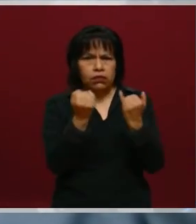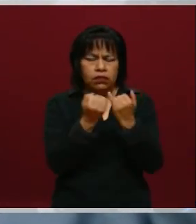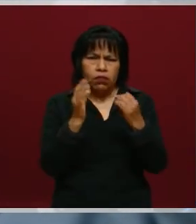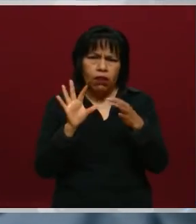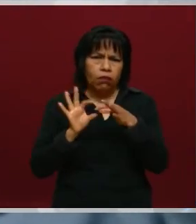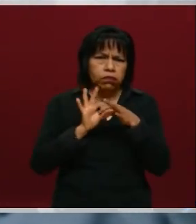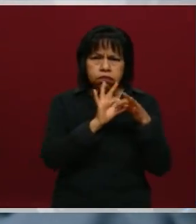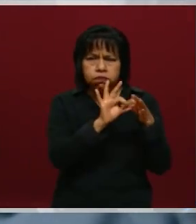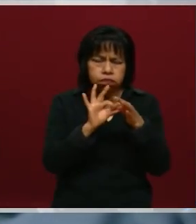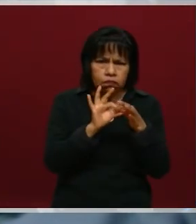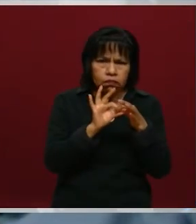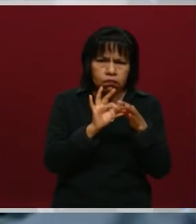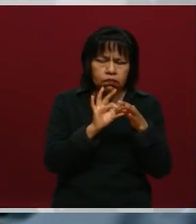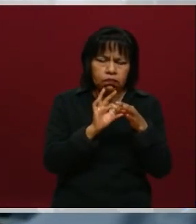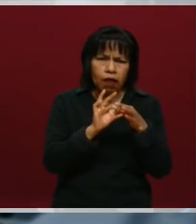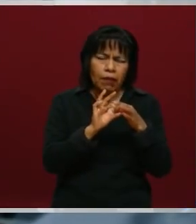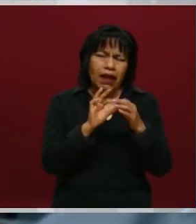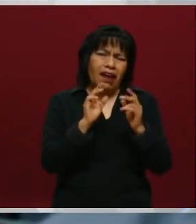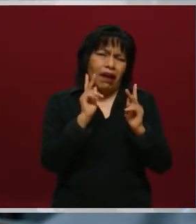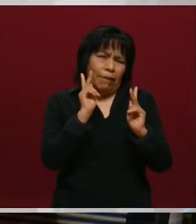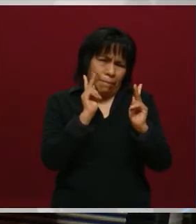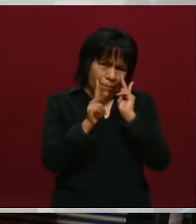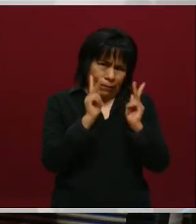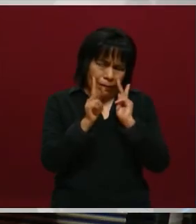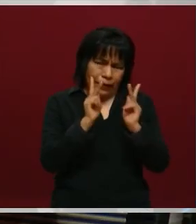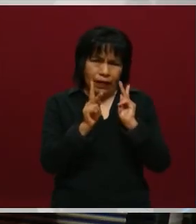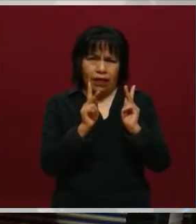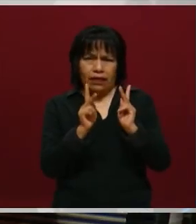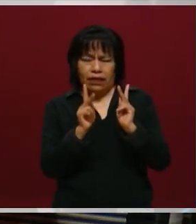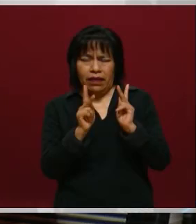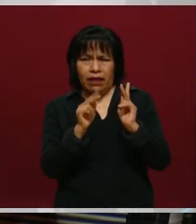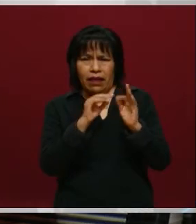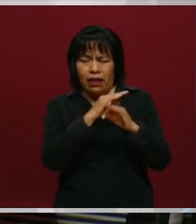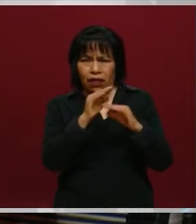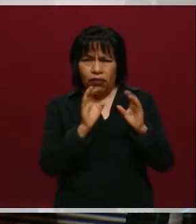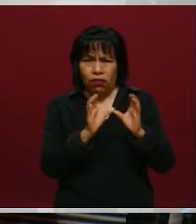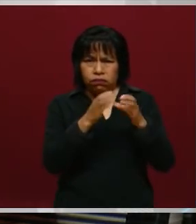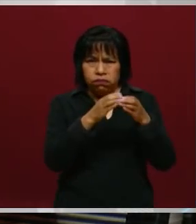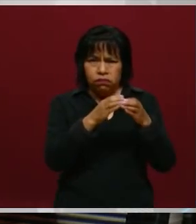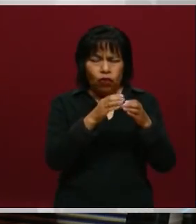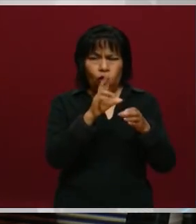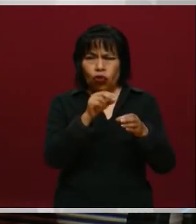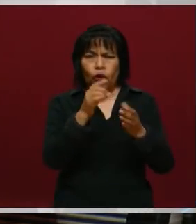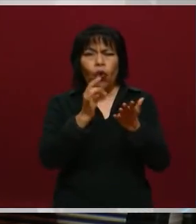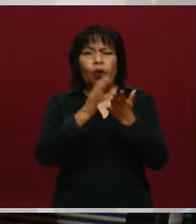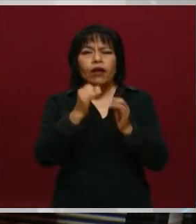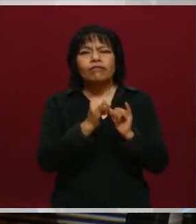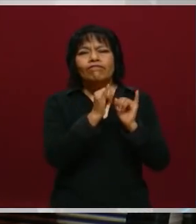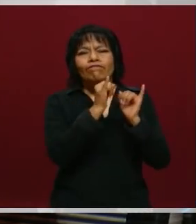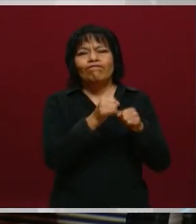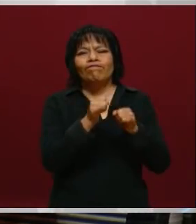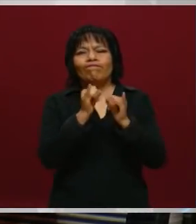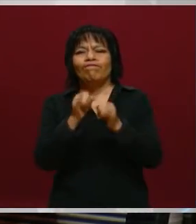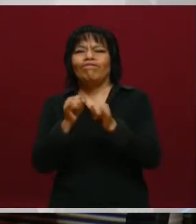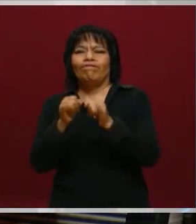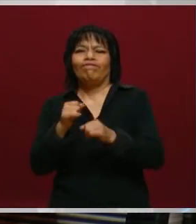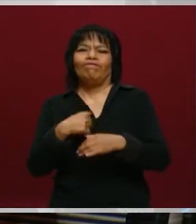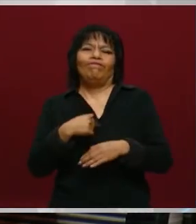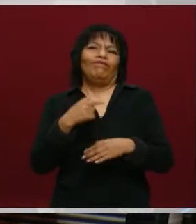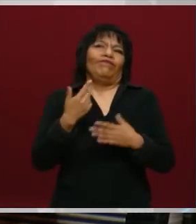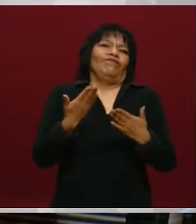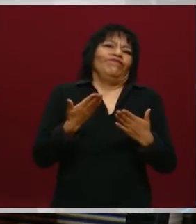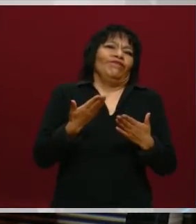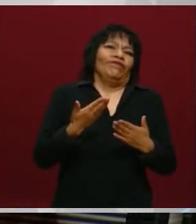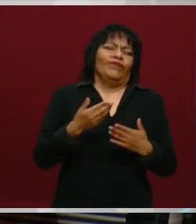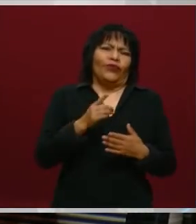comunidad este es un momento para la comunidad y no para el individualismo o el protagonismo en este viaje